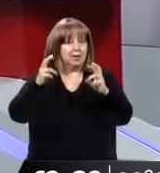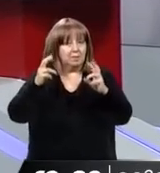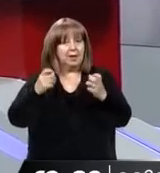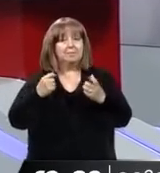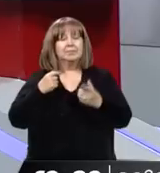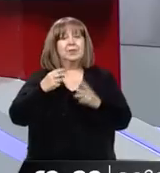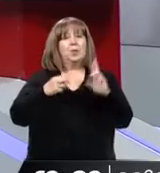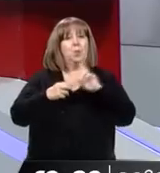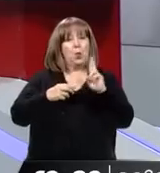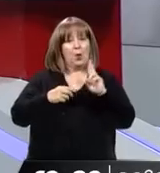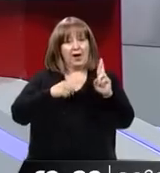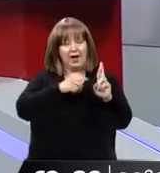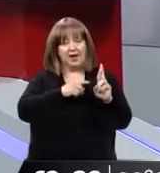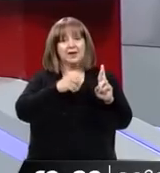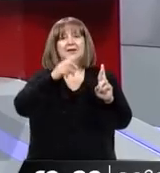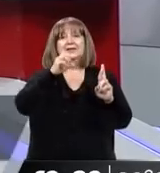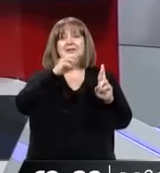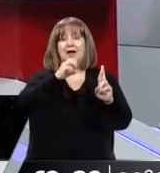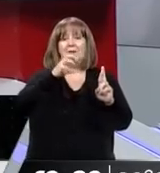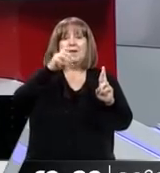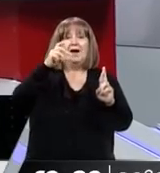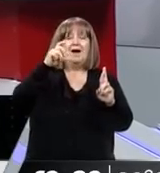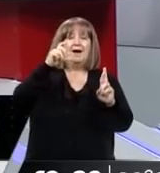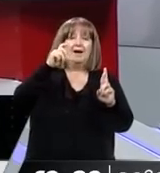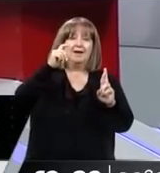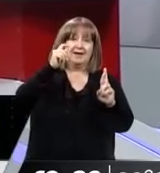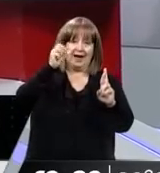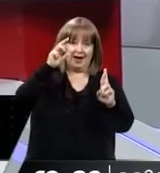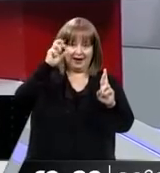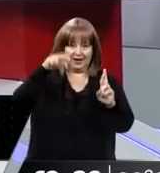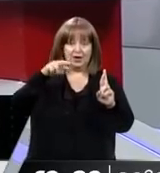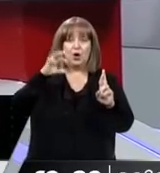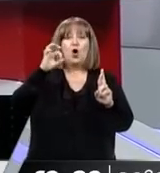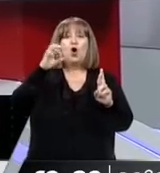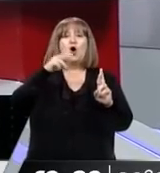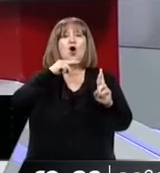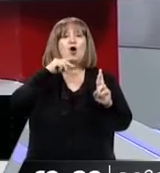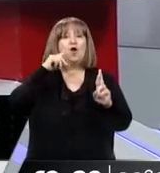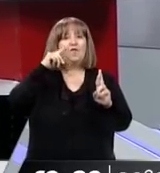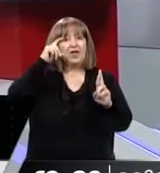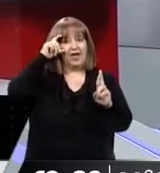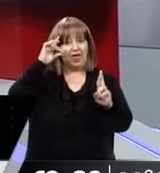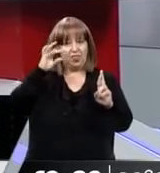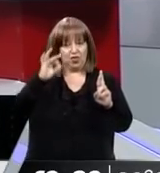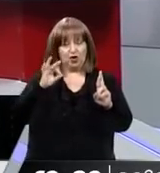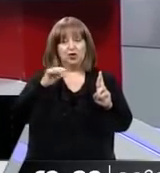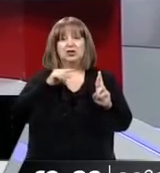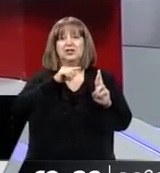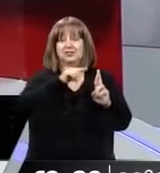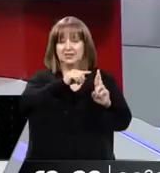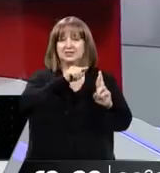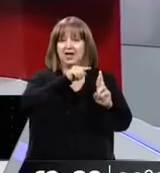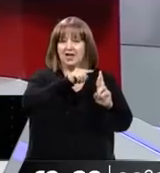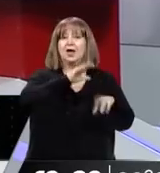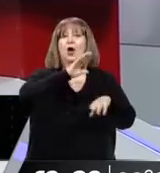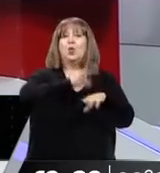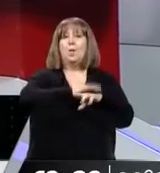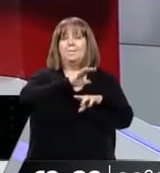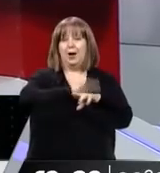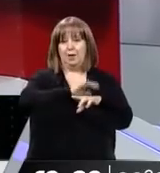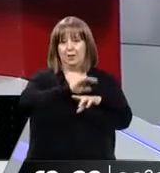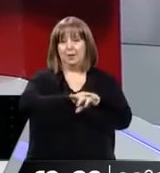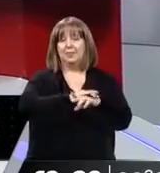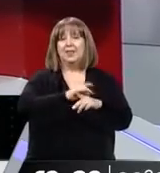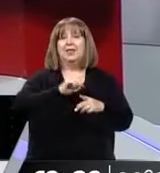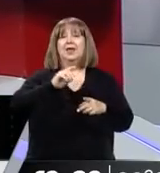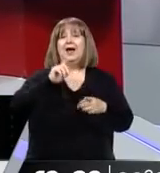acusación que tenía en su contra Karen Oviedo Karen Oviedo es culpable asesinó a su pareja y al hijo de esta persona el hijo de